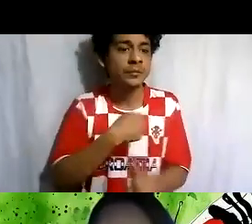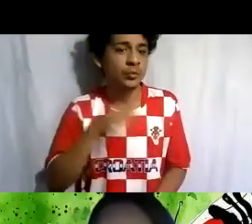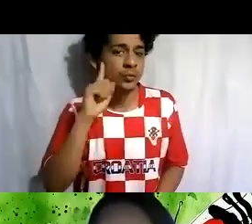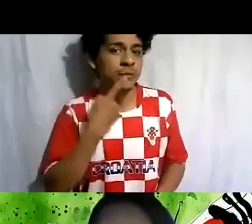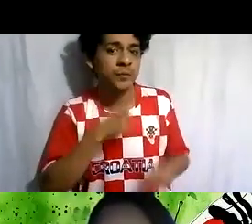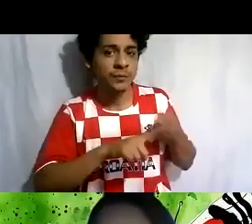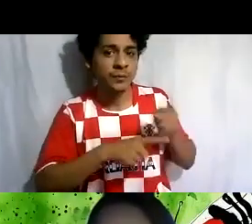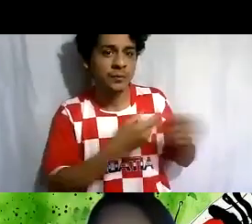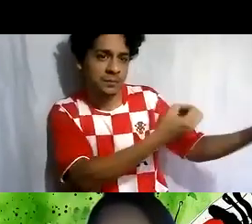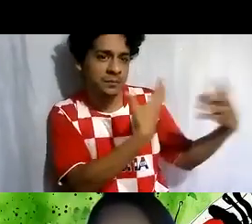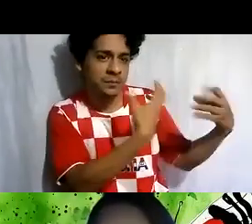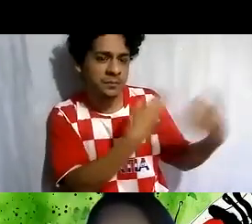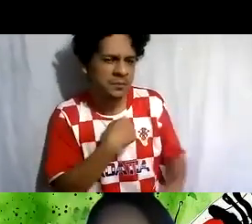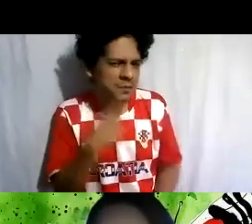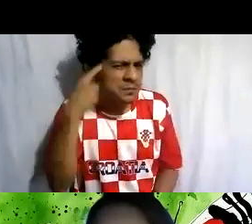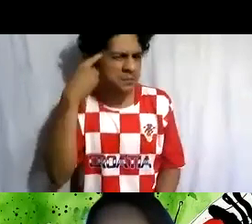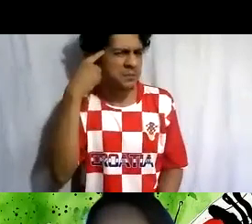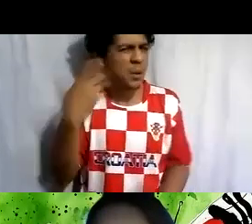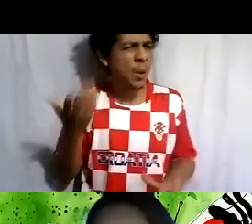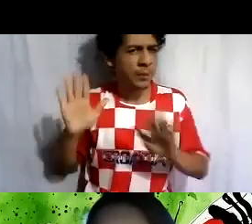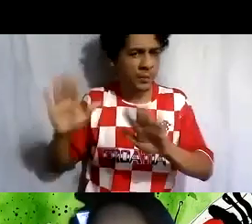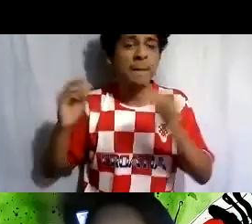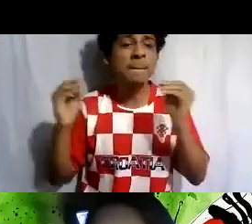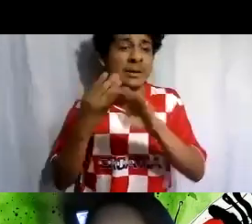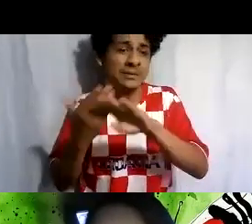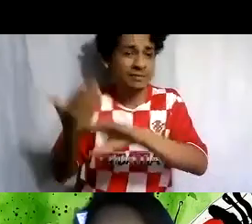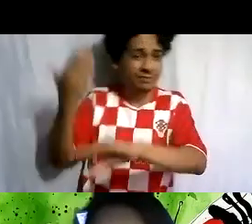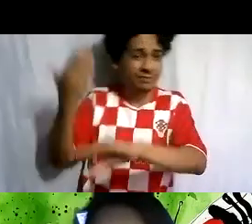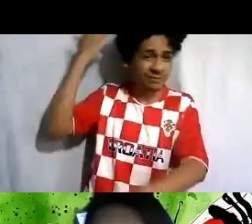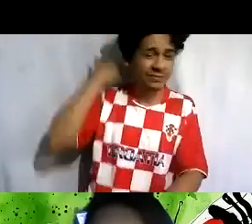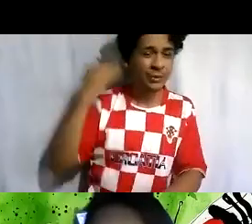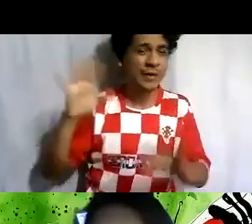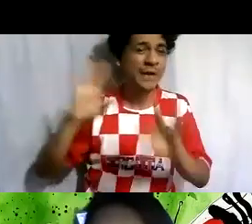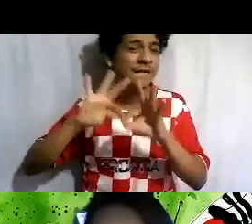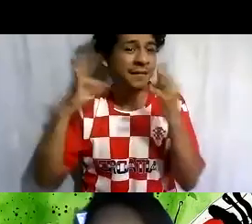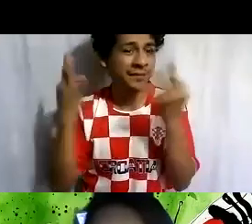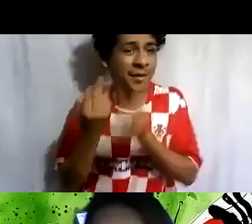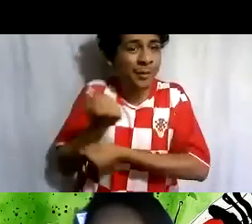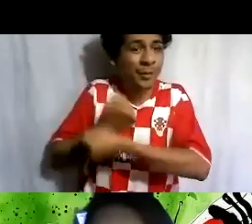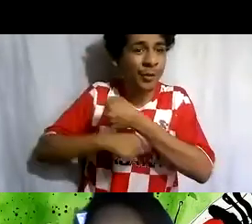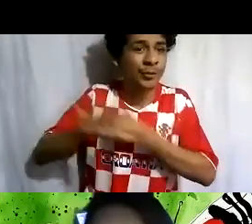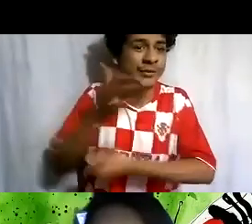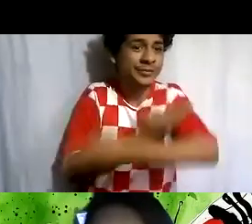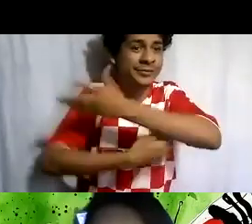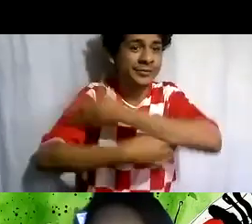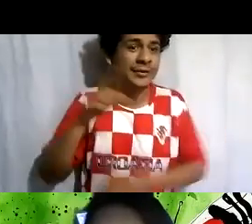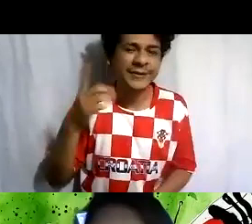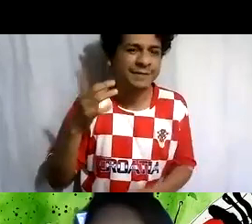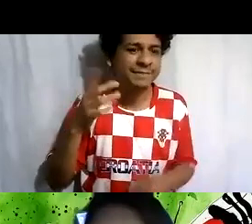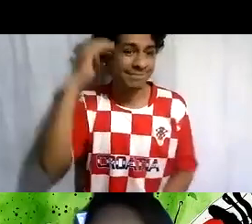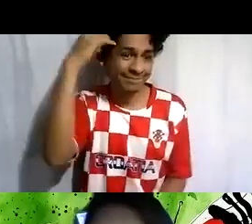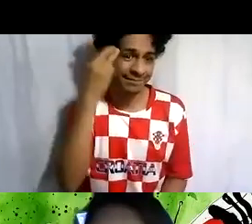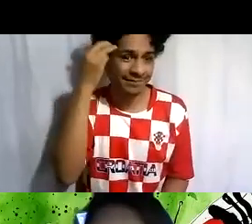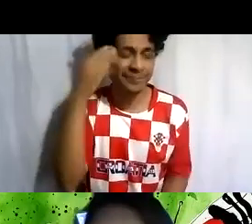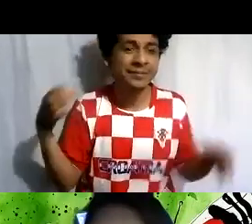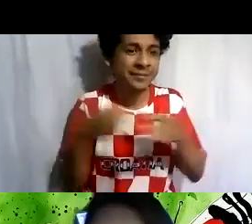donde yo estoy. Y allí hay una muchacha con discapacidad intelectual. Es lo que me han contado sobre ella. Donde antes